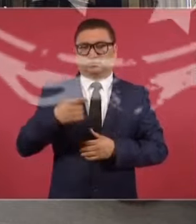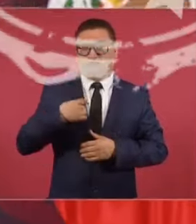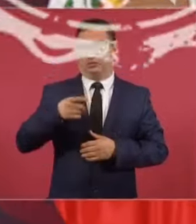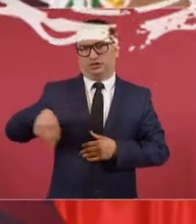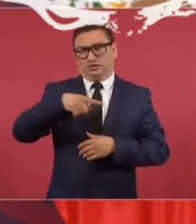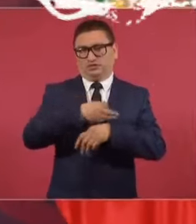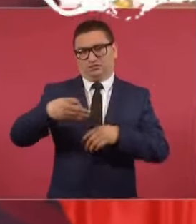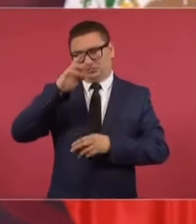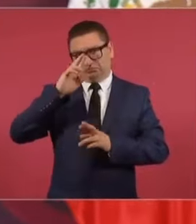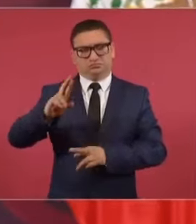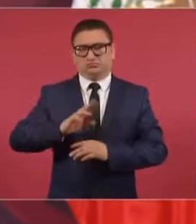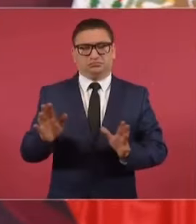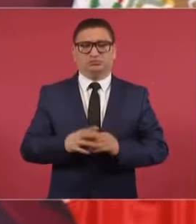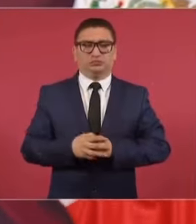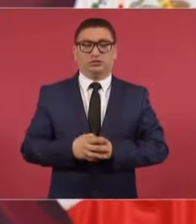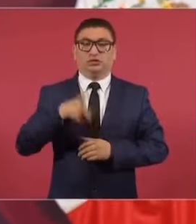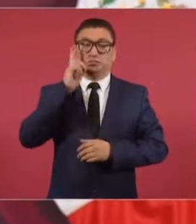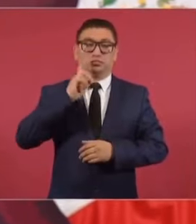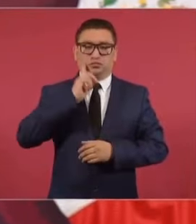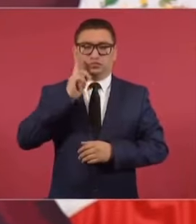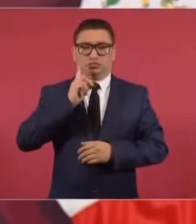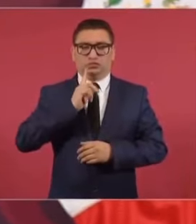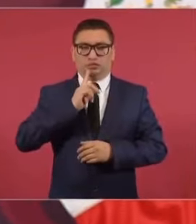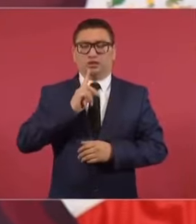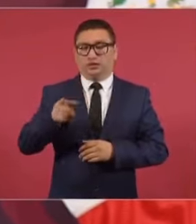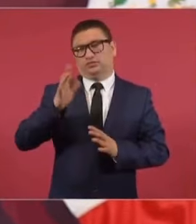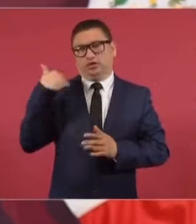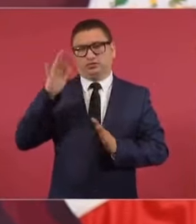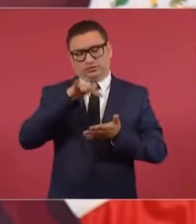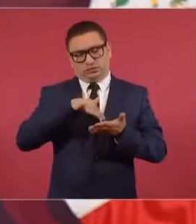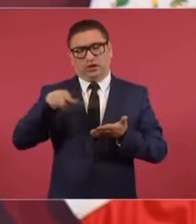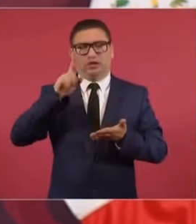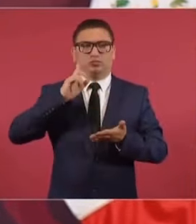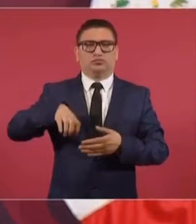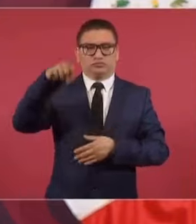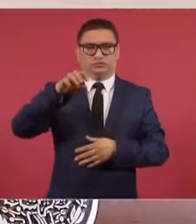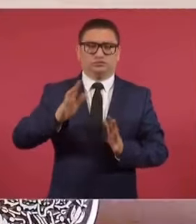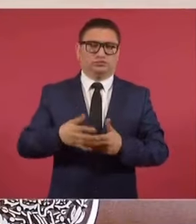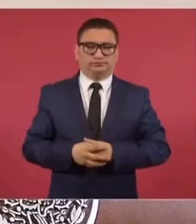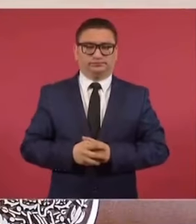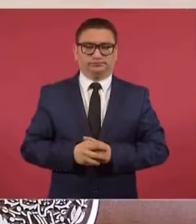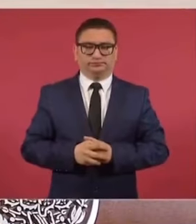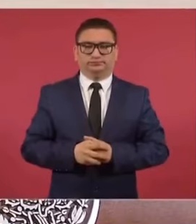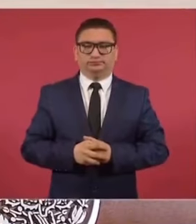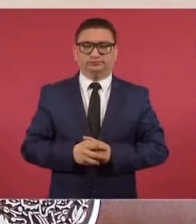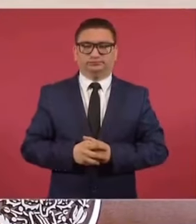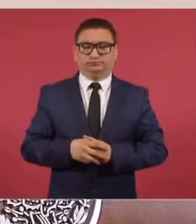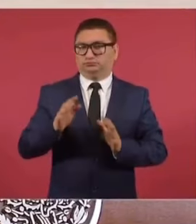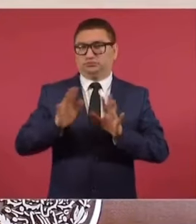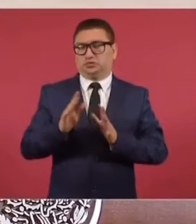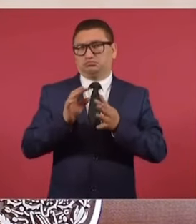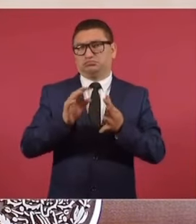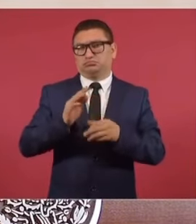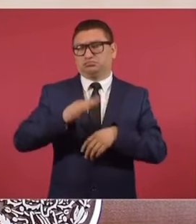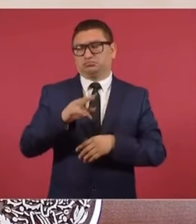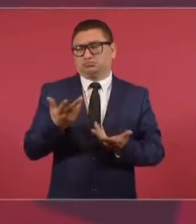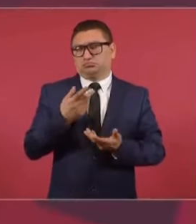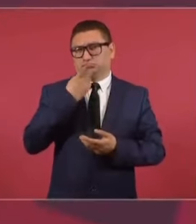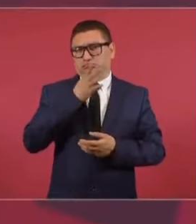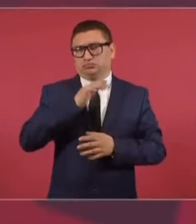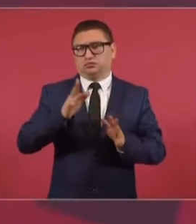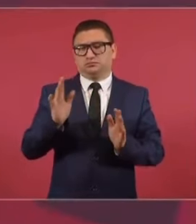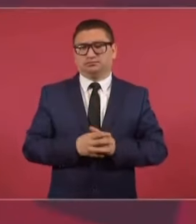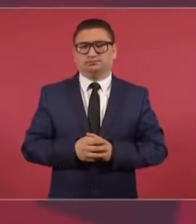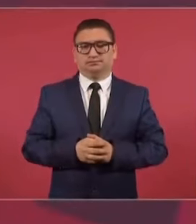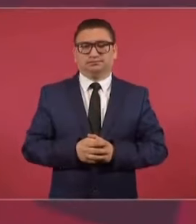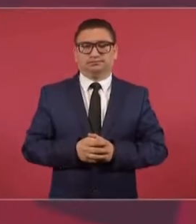respeto a la familia, ya la señora estaba leyendo, pues grande, y no tengo más comentario.